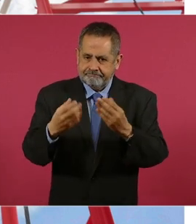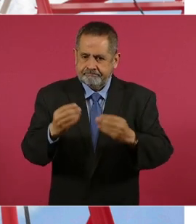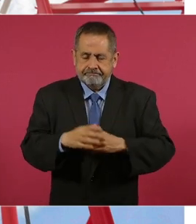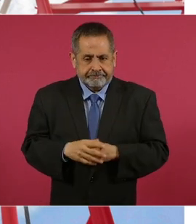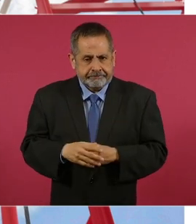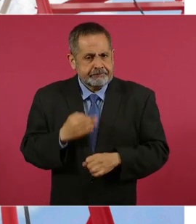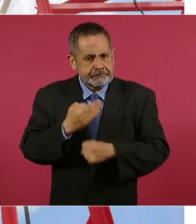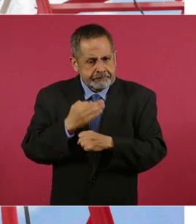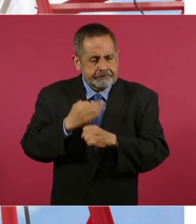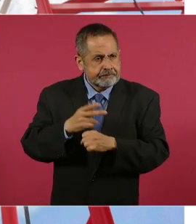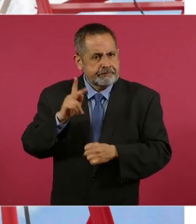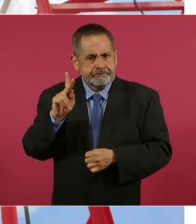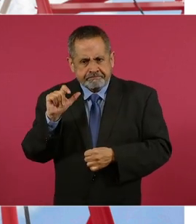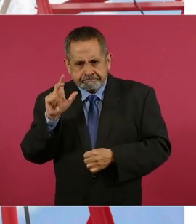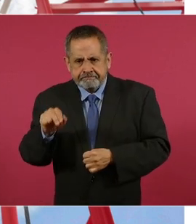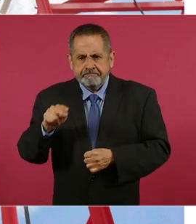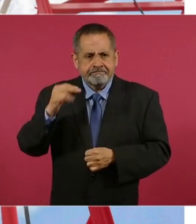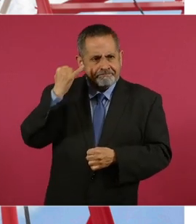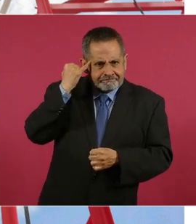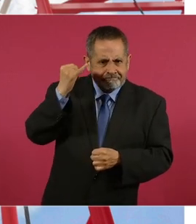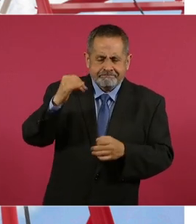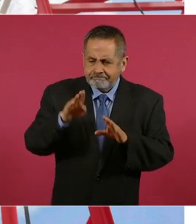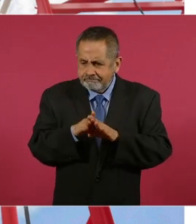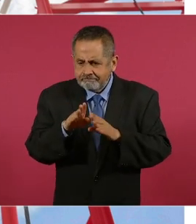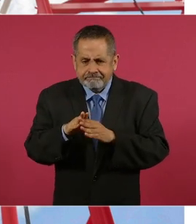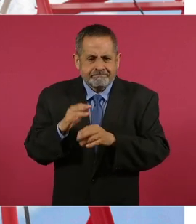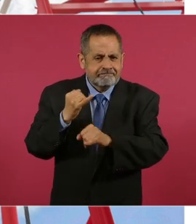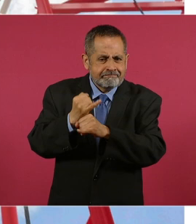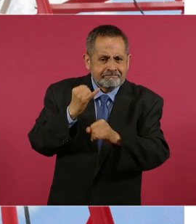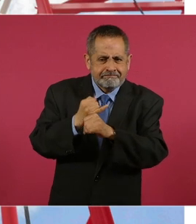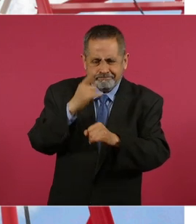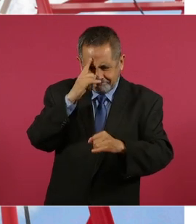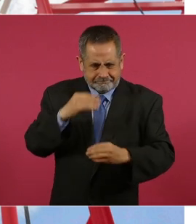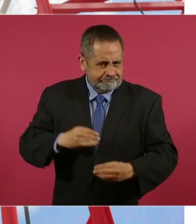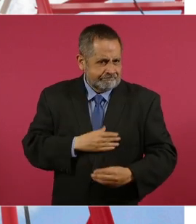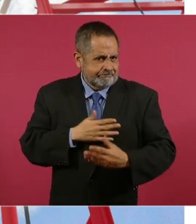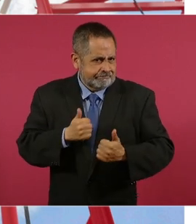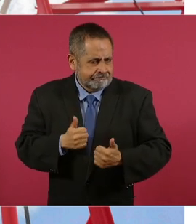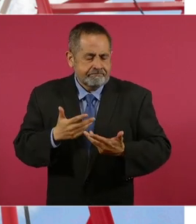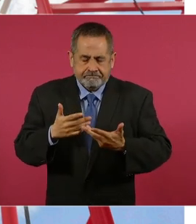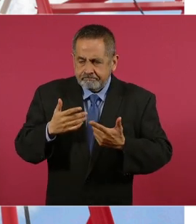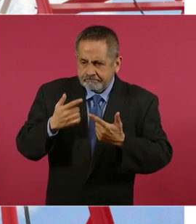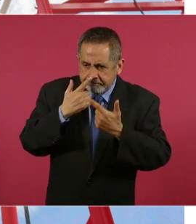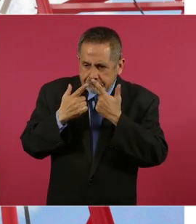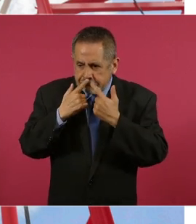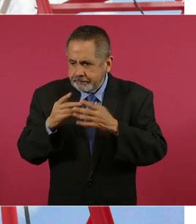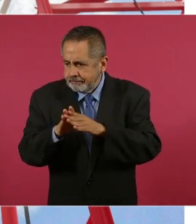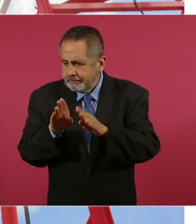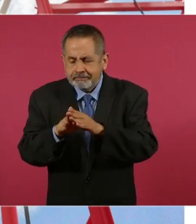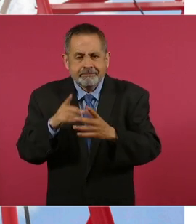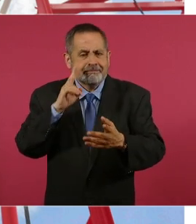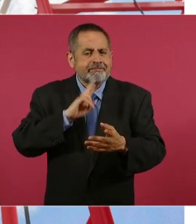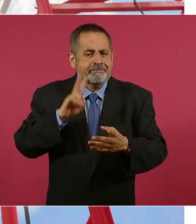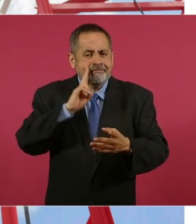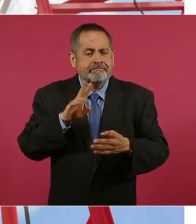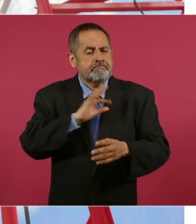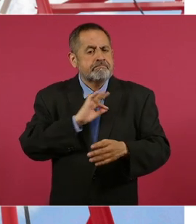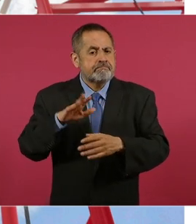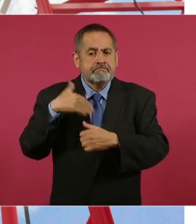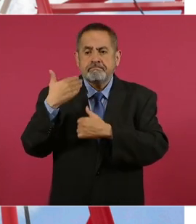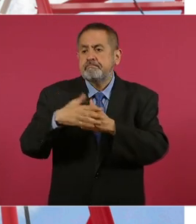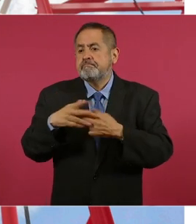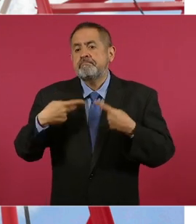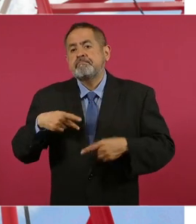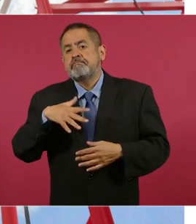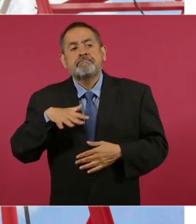haciendo estrategias como el tema de Internet para el Bienestar, para que la mayor parte de la